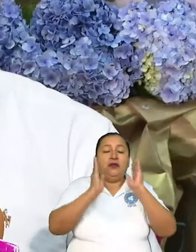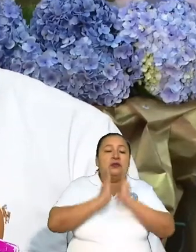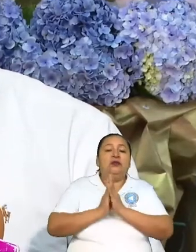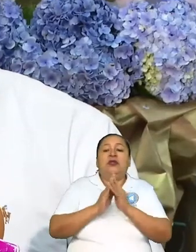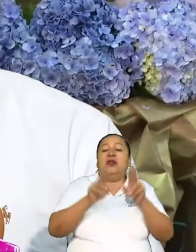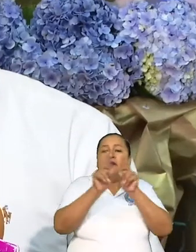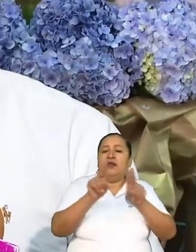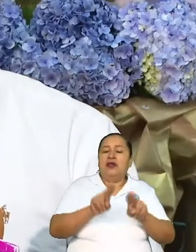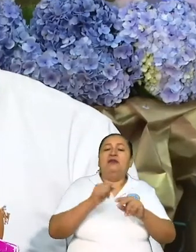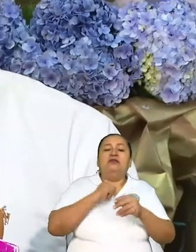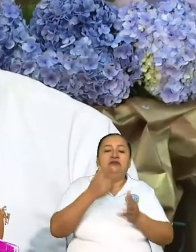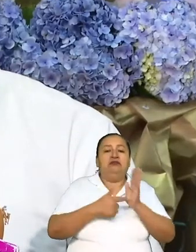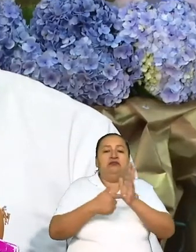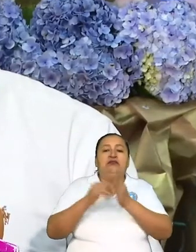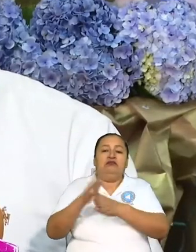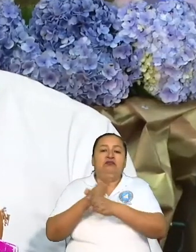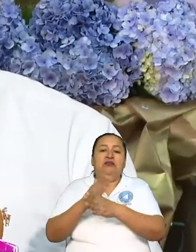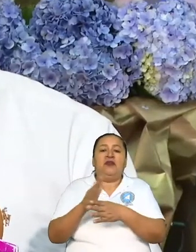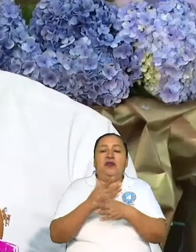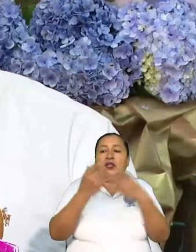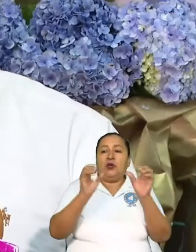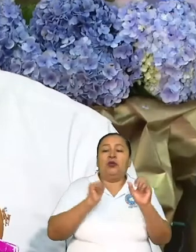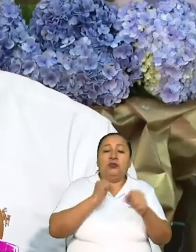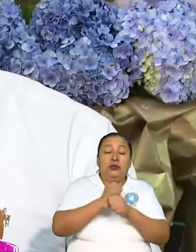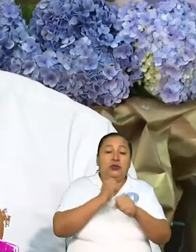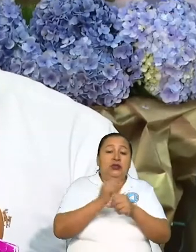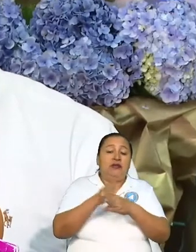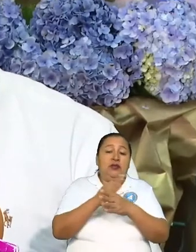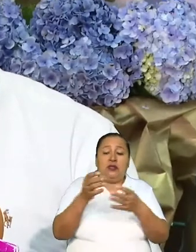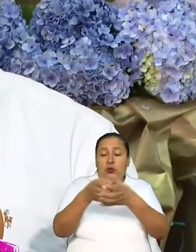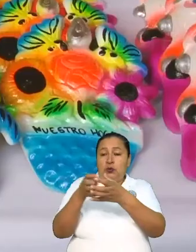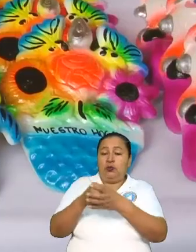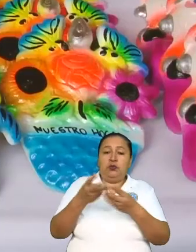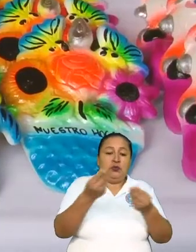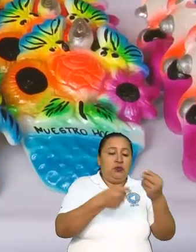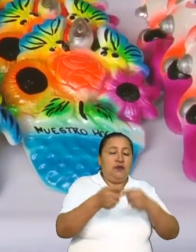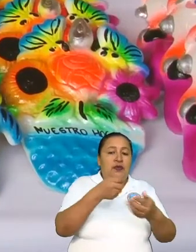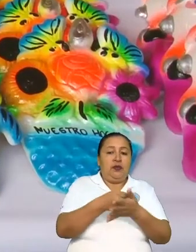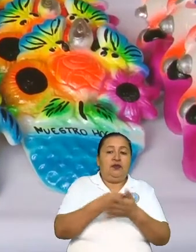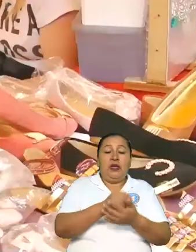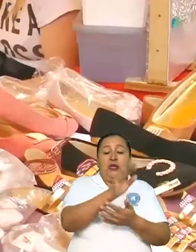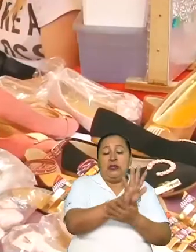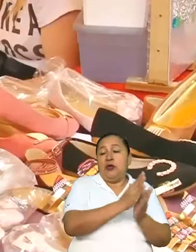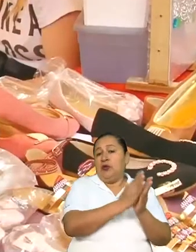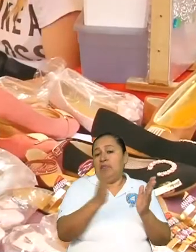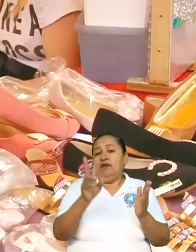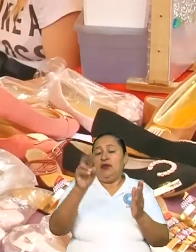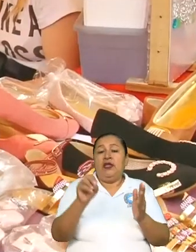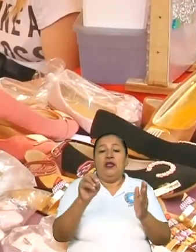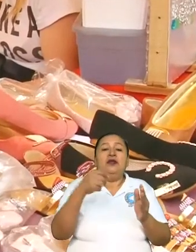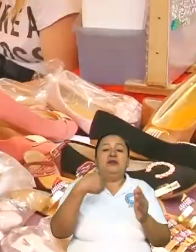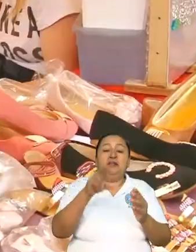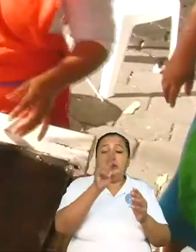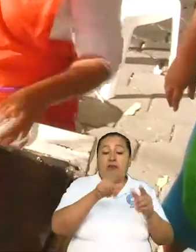Familiares ofertando variedades de productos de los diferentes sectores socioproductivos. Del 5 al 20 de diciembre, en la Plaza 22